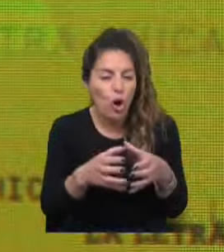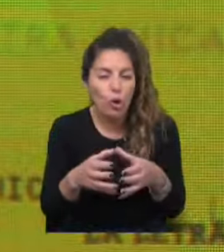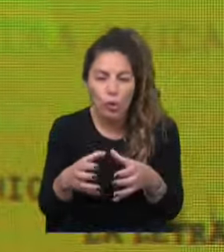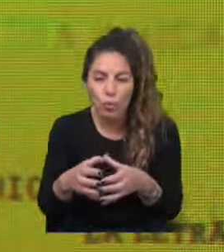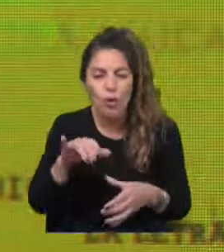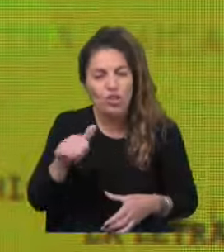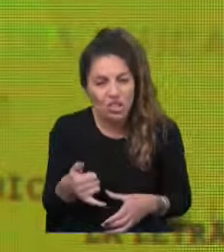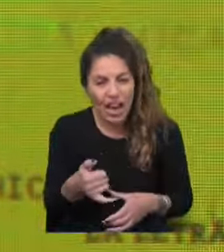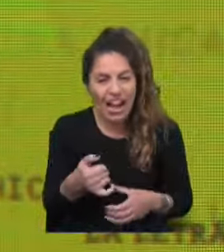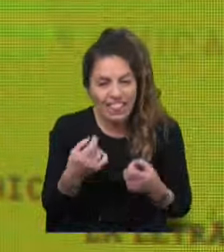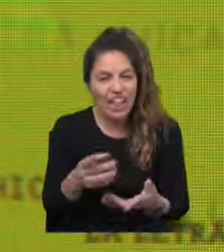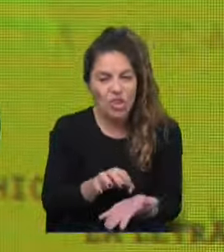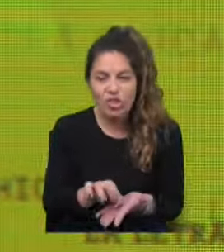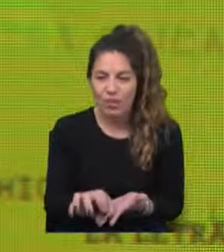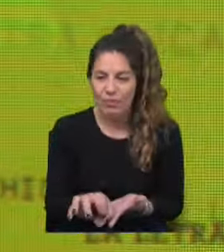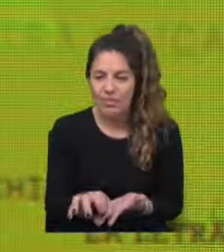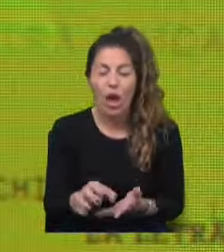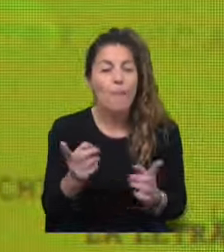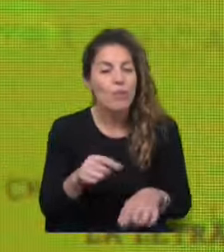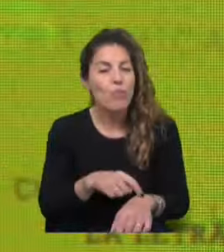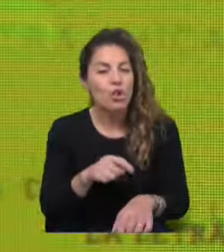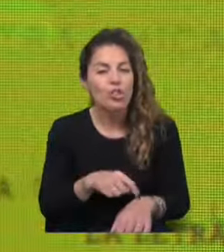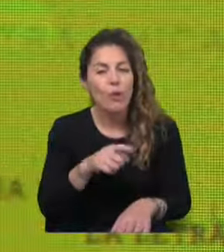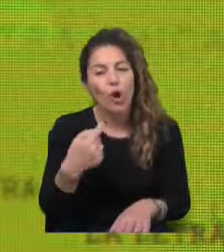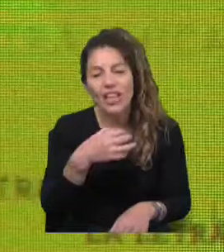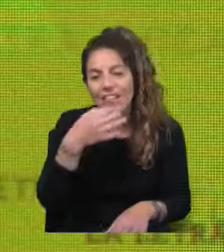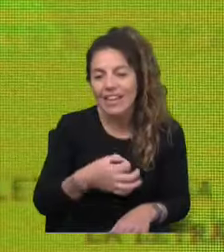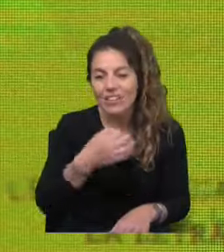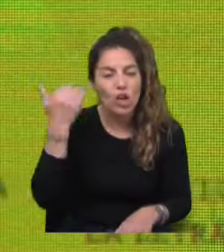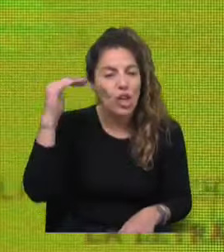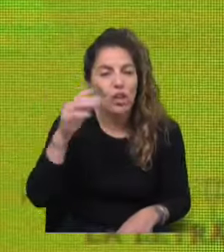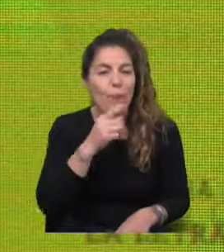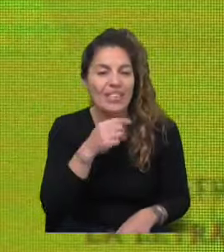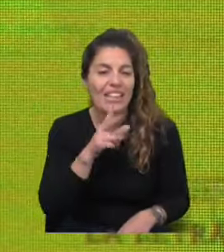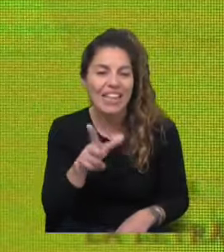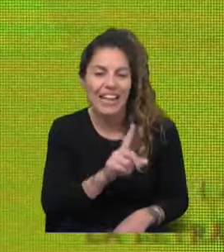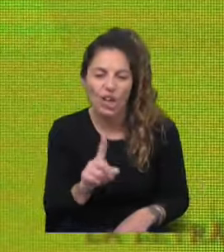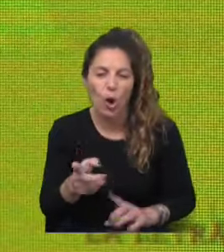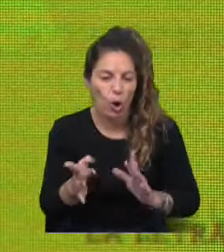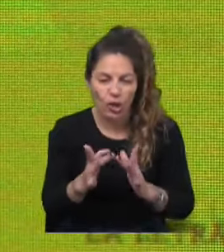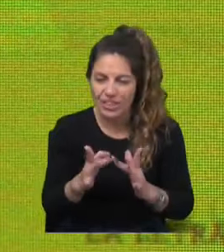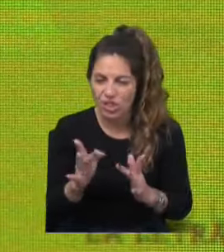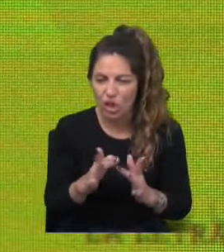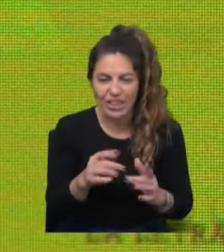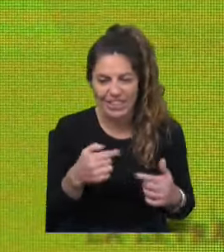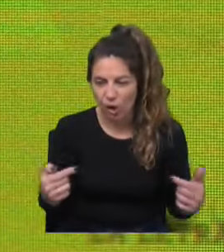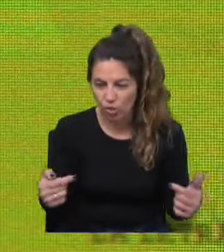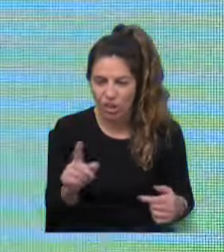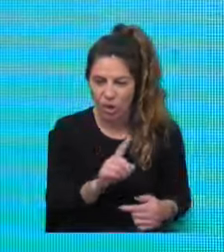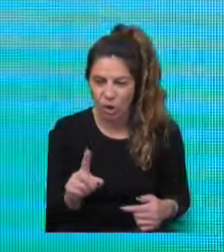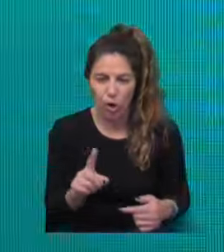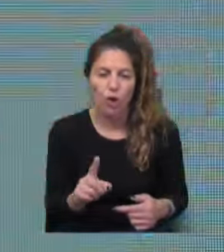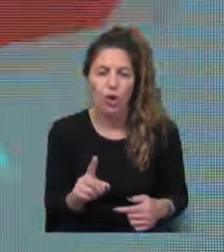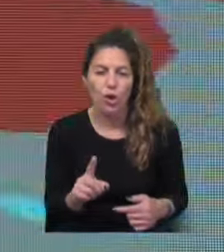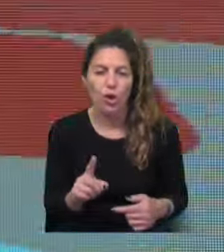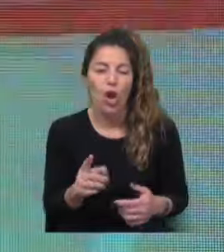sí ya estaban como brindando servicios, pero al mismo tiempo otras declaraciones de autoridades de la policía decían que no había conexión entre estos fenómenos